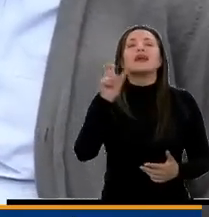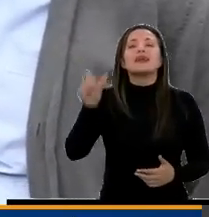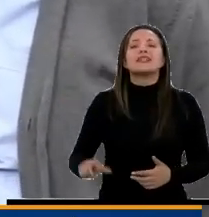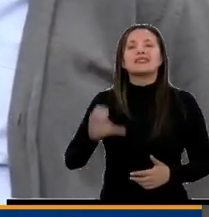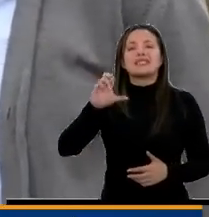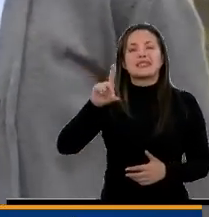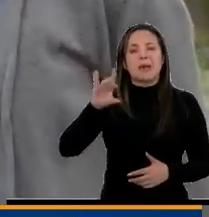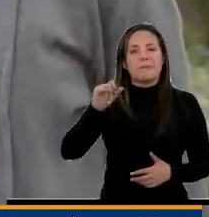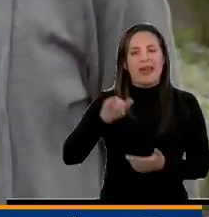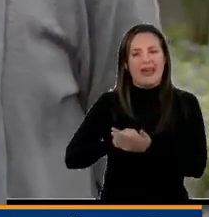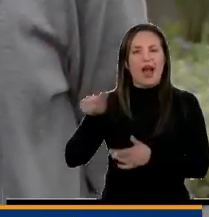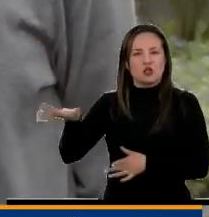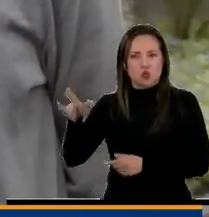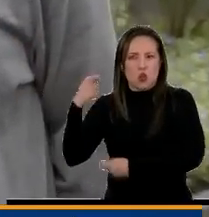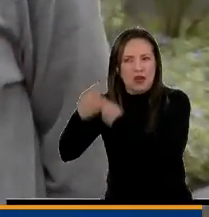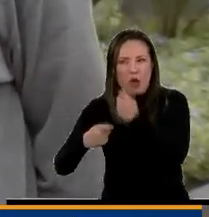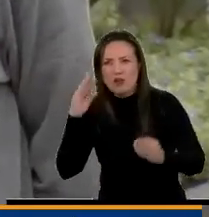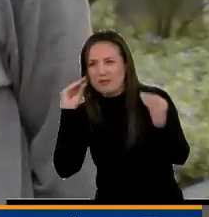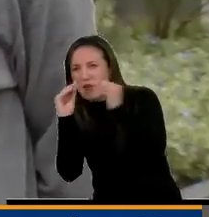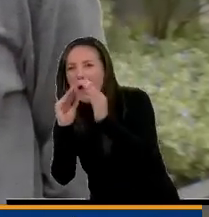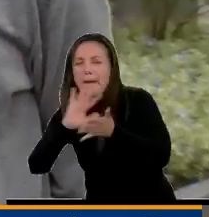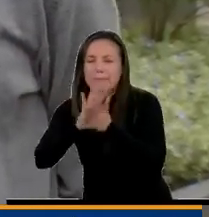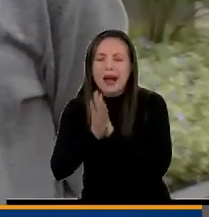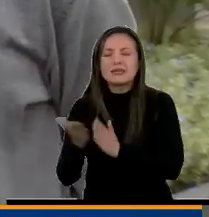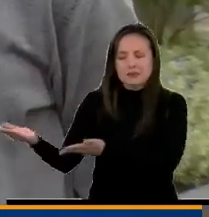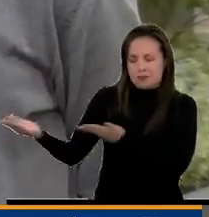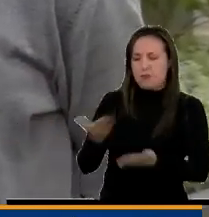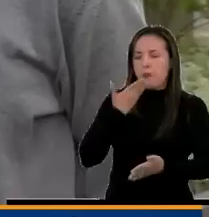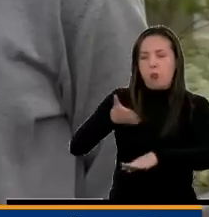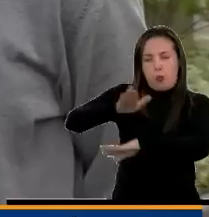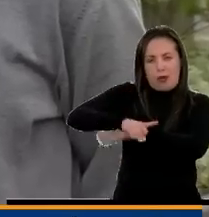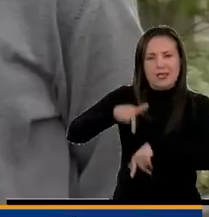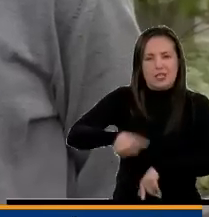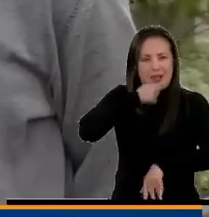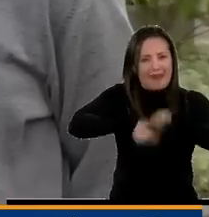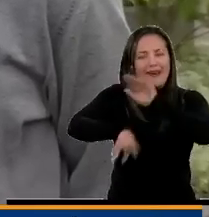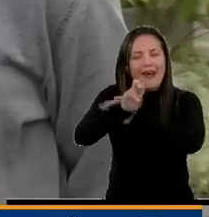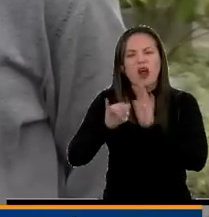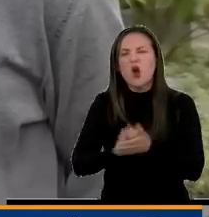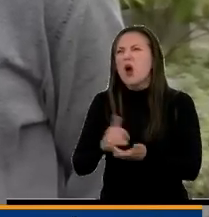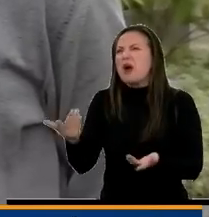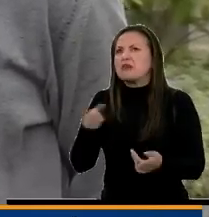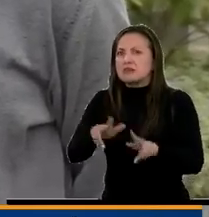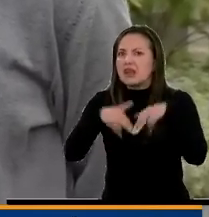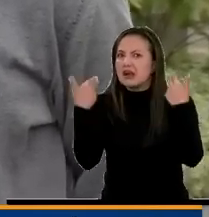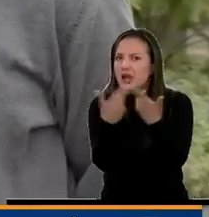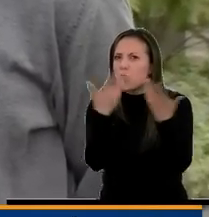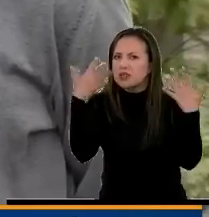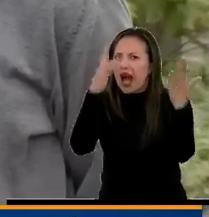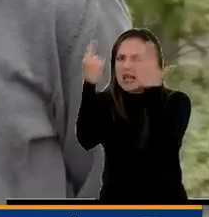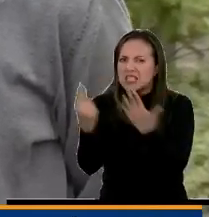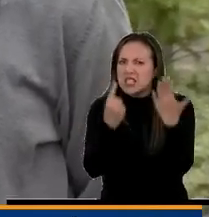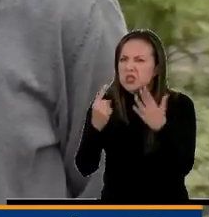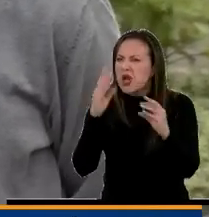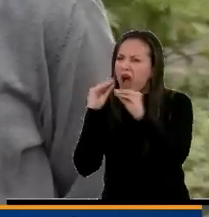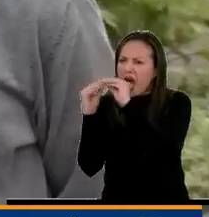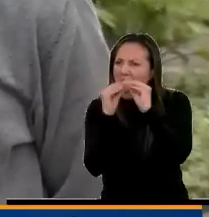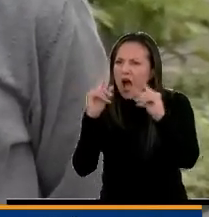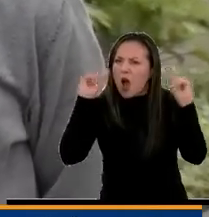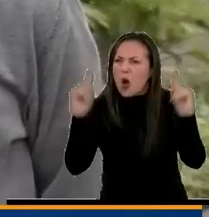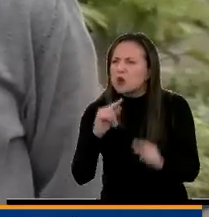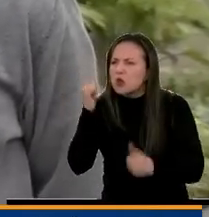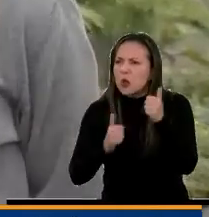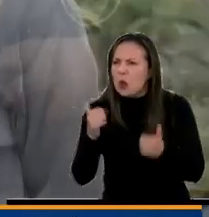y negociador de paz. Senador, buenas tardes y bienvenido a Noticias Caracol. ¿Cuáles fueron las principales conclusiones de esta reunión con el presidente Gustavo Petro? Bueno, anoche hubo